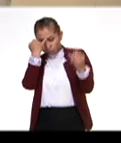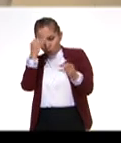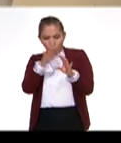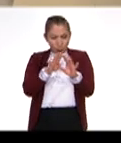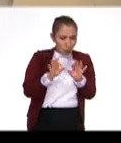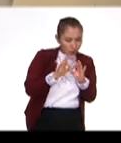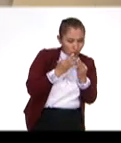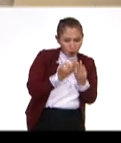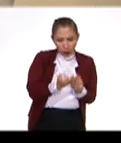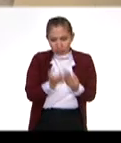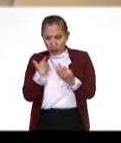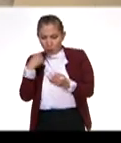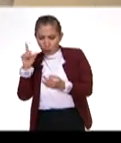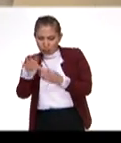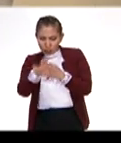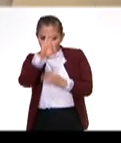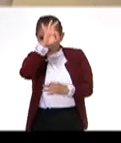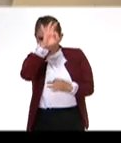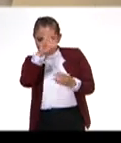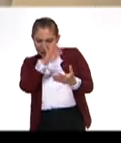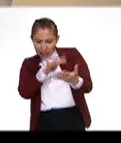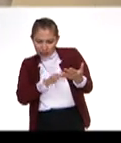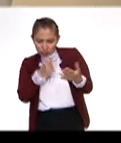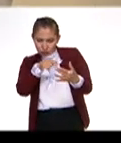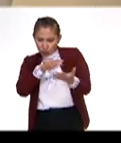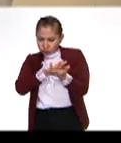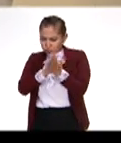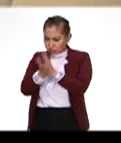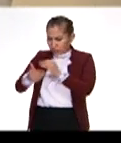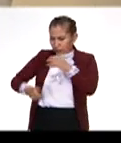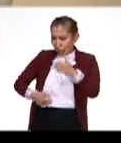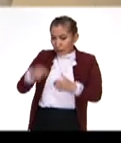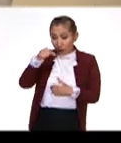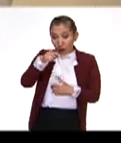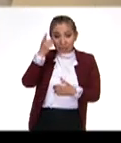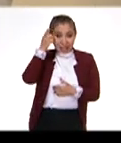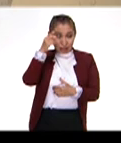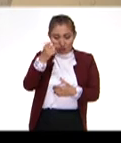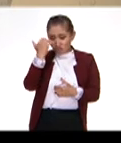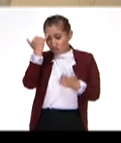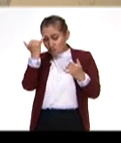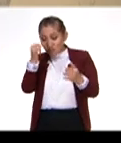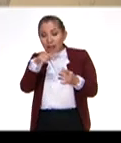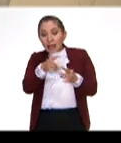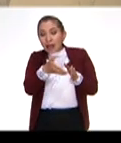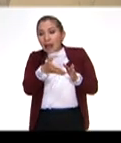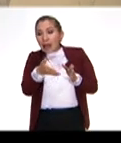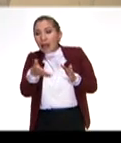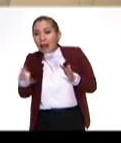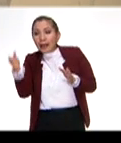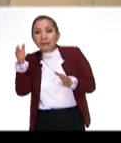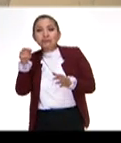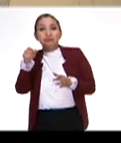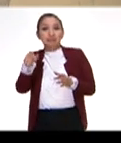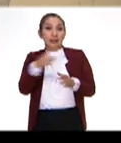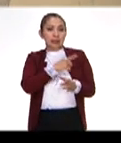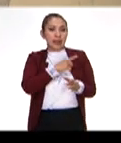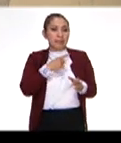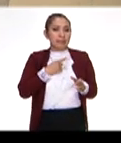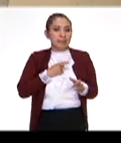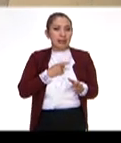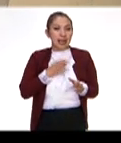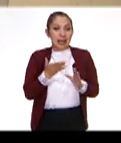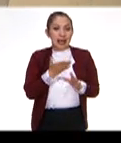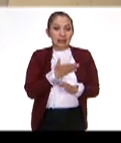puesta en escena, desde la elección del texto, y lo digo esto ya pensando en la dirección de quien va a hacer el montaje, pues tiene que